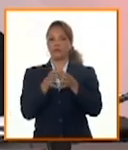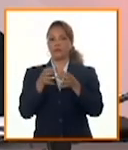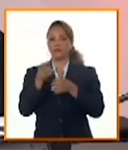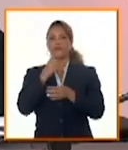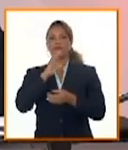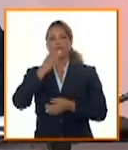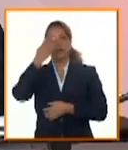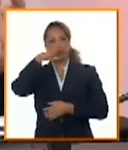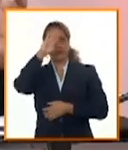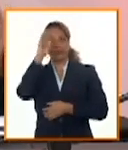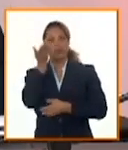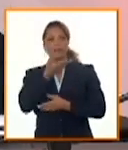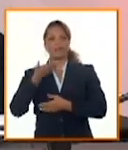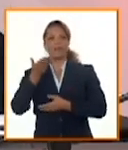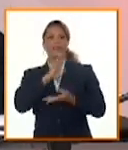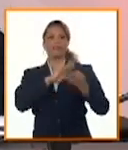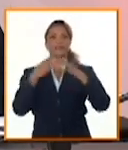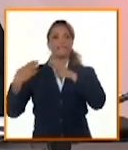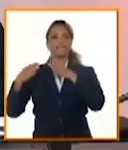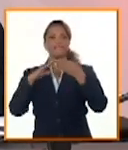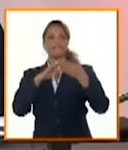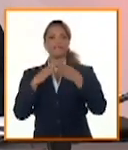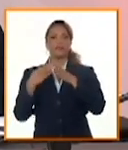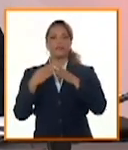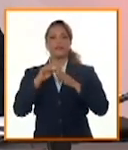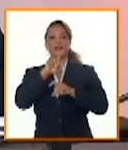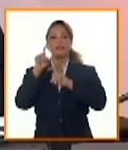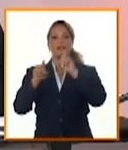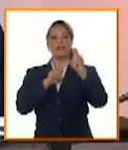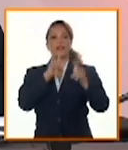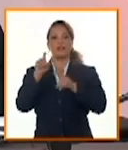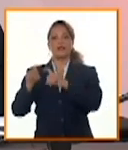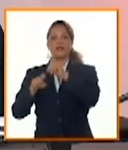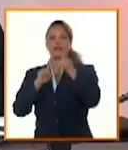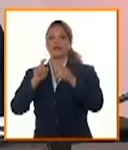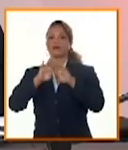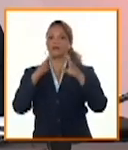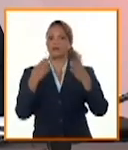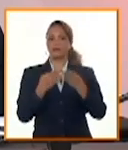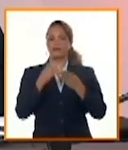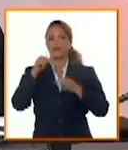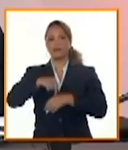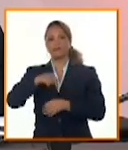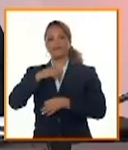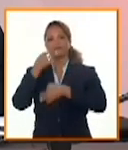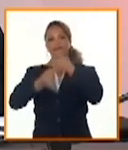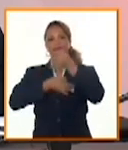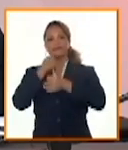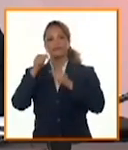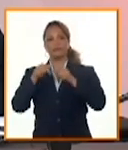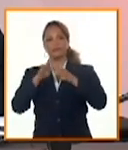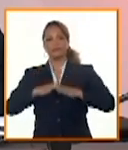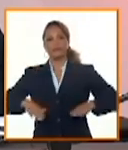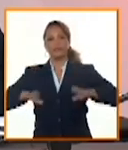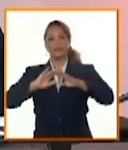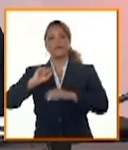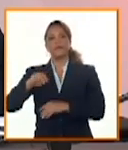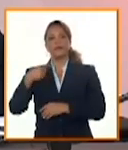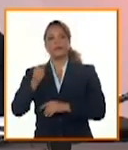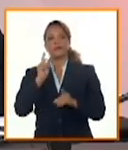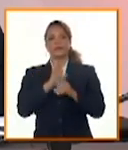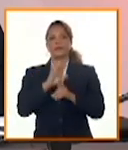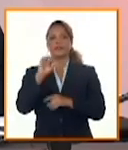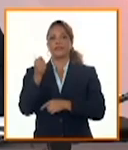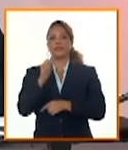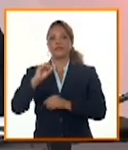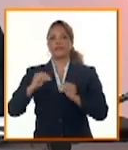debate está ahora recogiendo estará recogiendo a lo largo de esta emisión todo lo que acá se explique y tendremos foro debate mañana desde las diez de la mañana